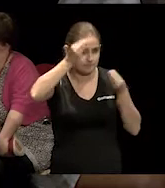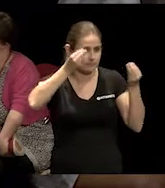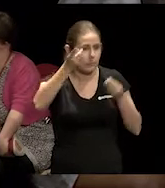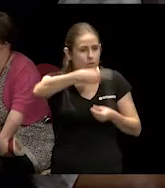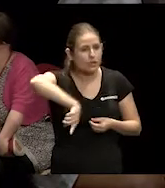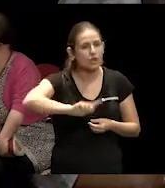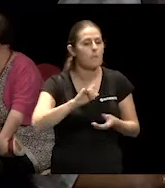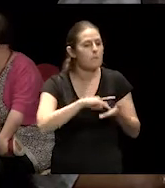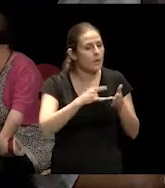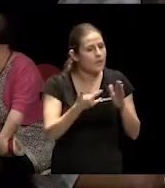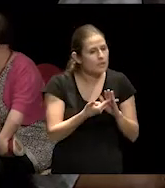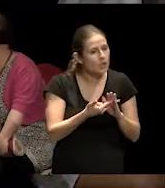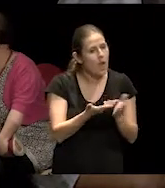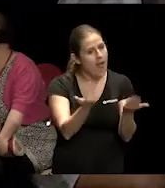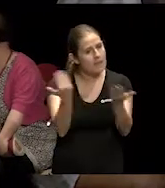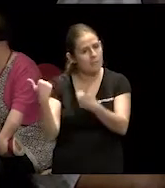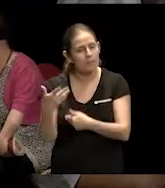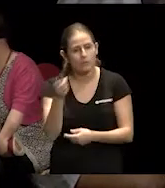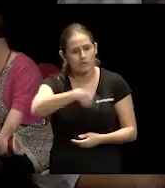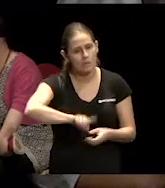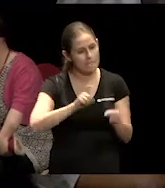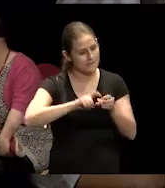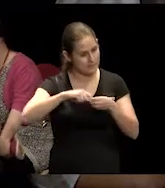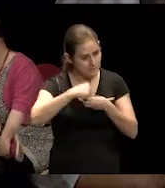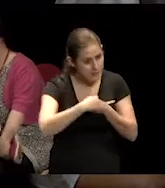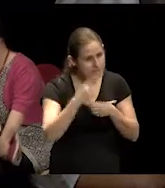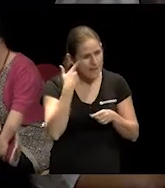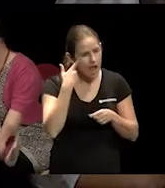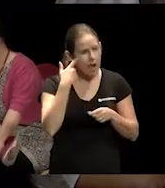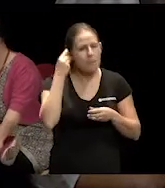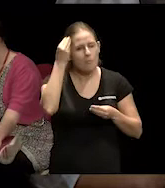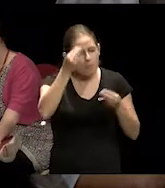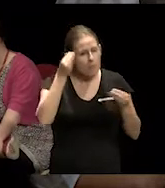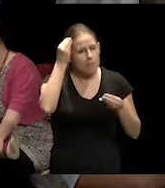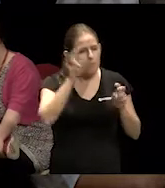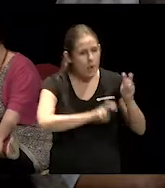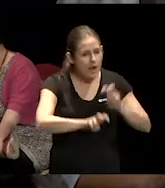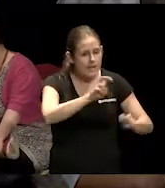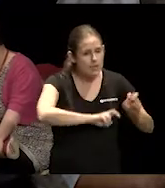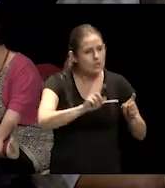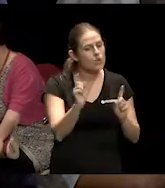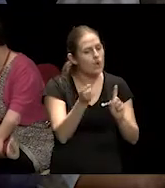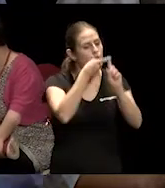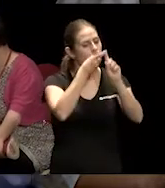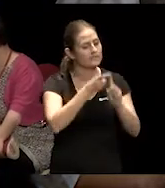todos. Proyectos en los que hacer propuestas de soluciones escénicas. Las tecnológicas ya las tenemos muy recorridas. Yo soy tecnólogo,